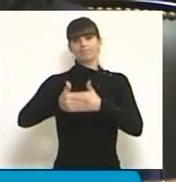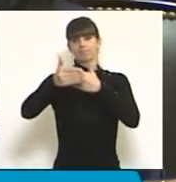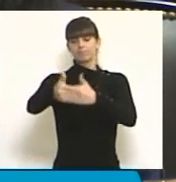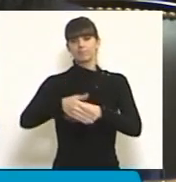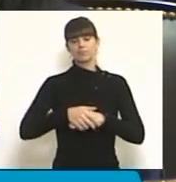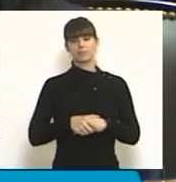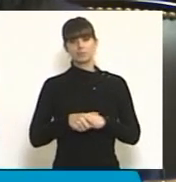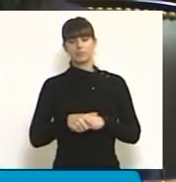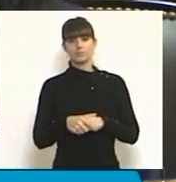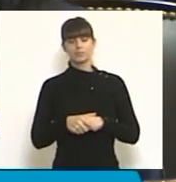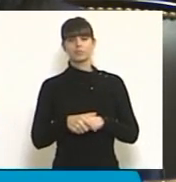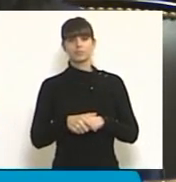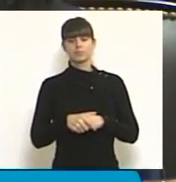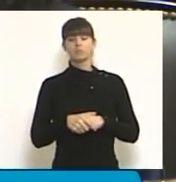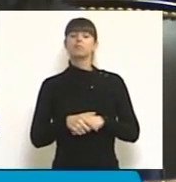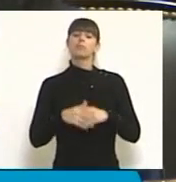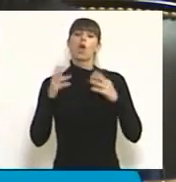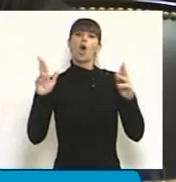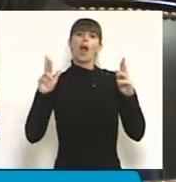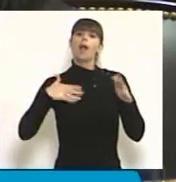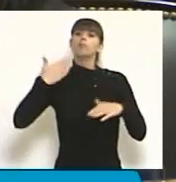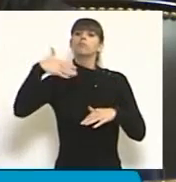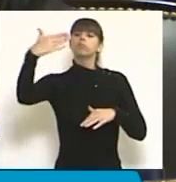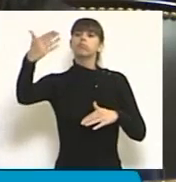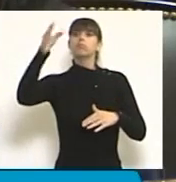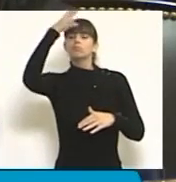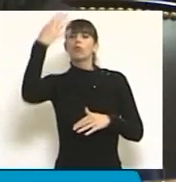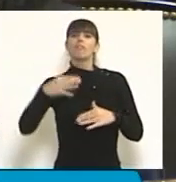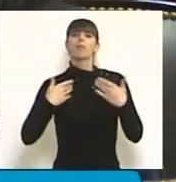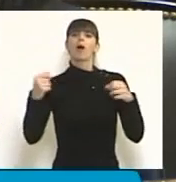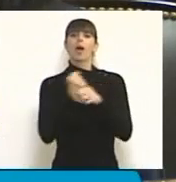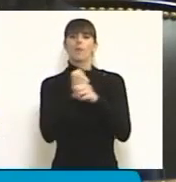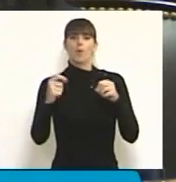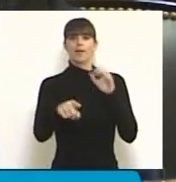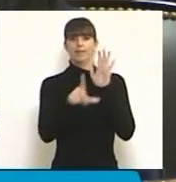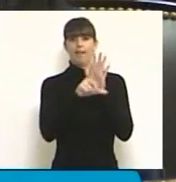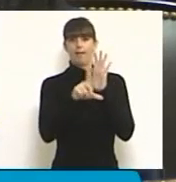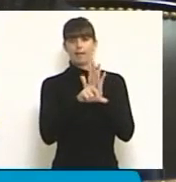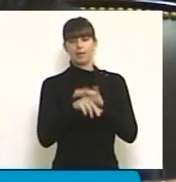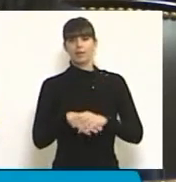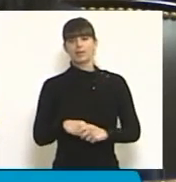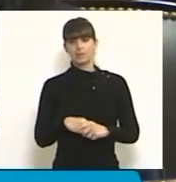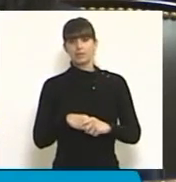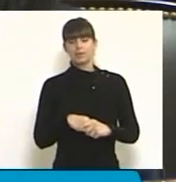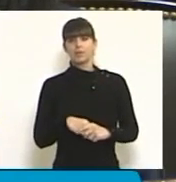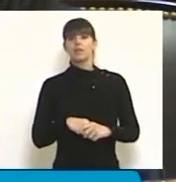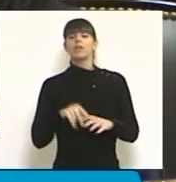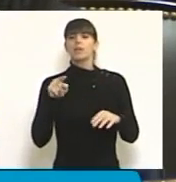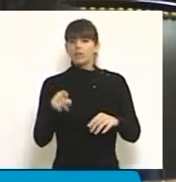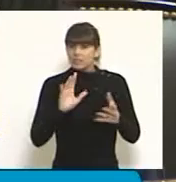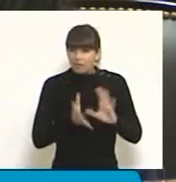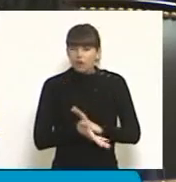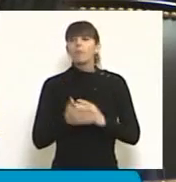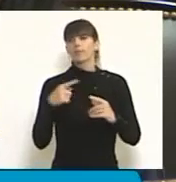Alguna vez será hora de que sancionemos esta ley y así habremos